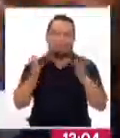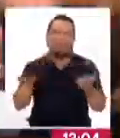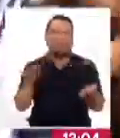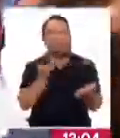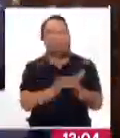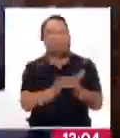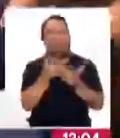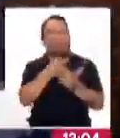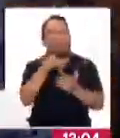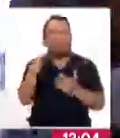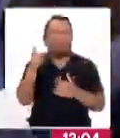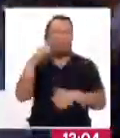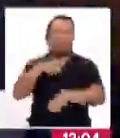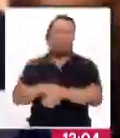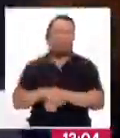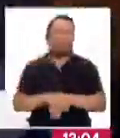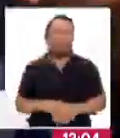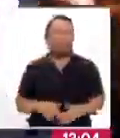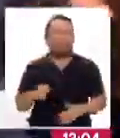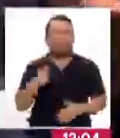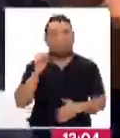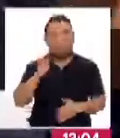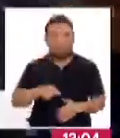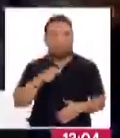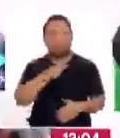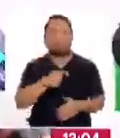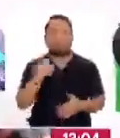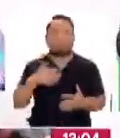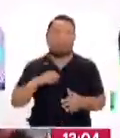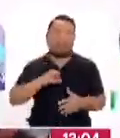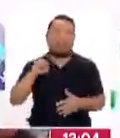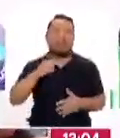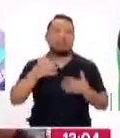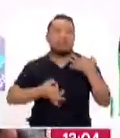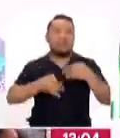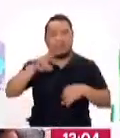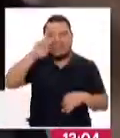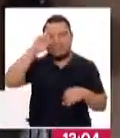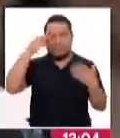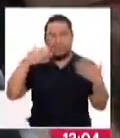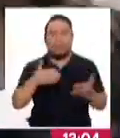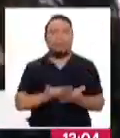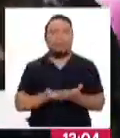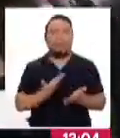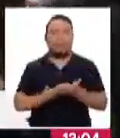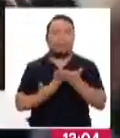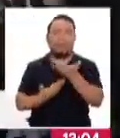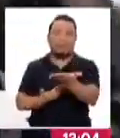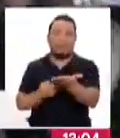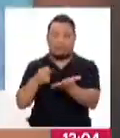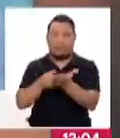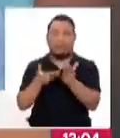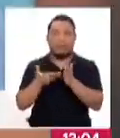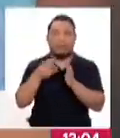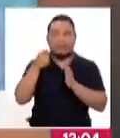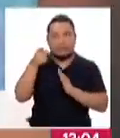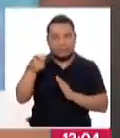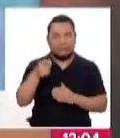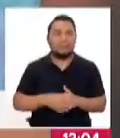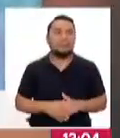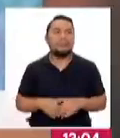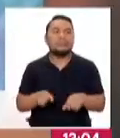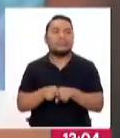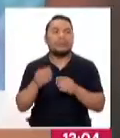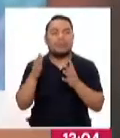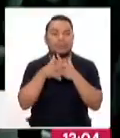superior Rafael vela considera un logro de la justicia peruana que pudo entregar evidencias sólidas contra Toledo a su